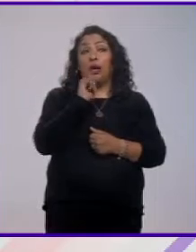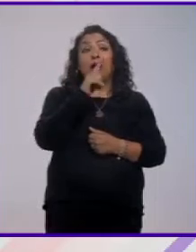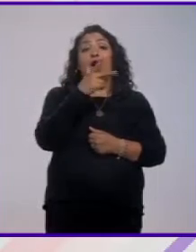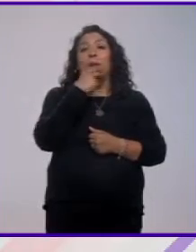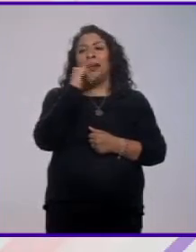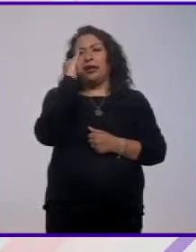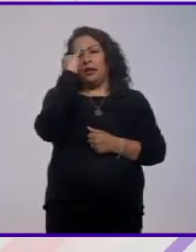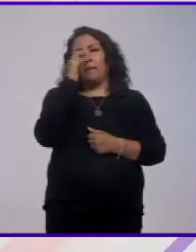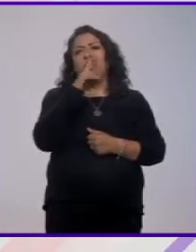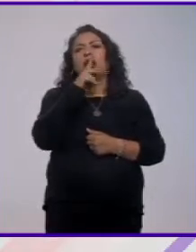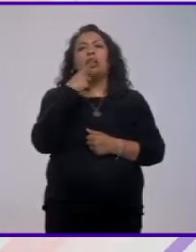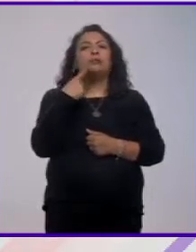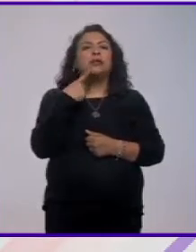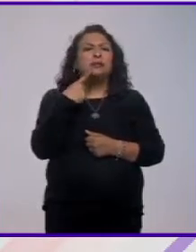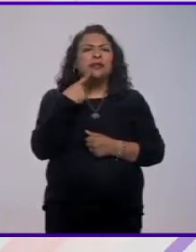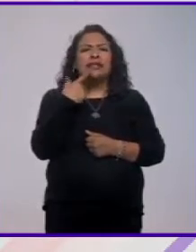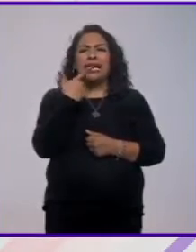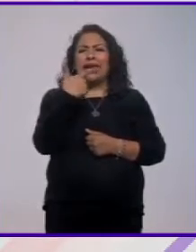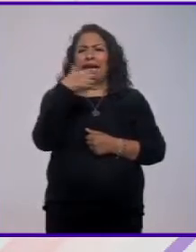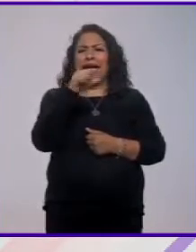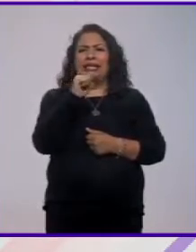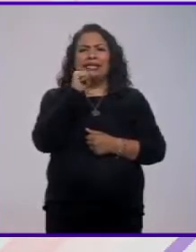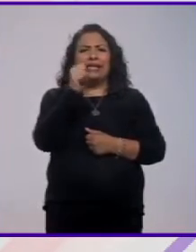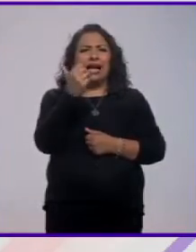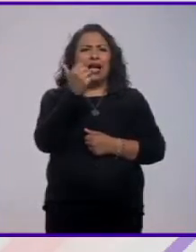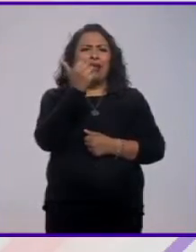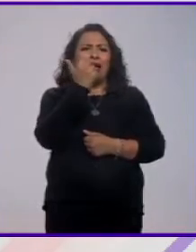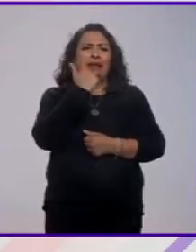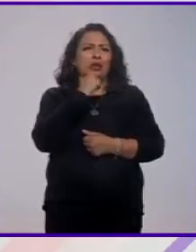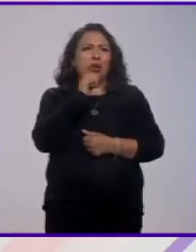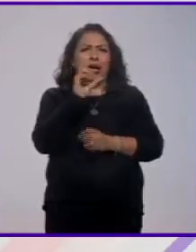hindús prefieren las saborizadas sin gas y sin azúcar.